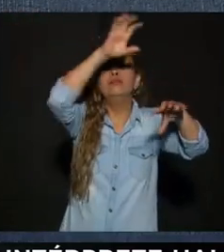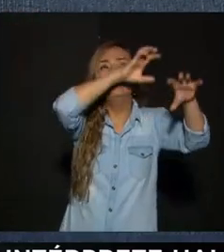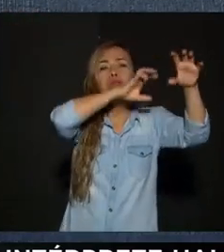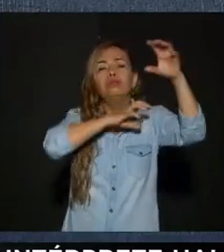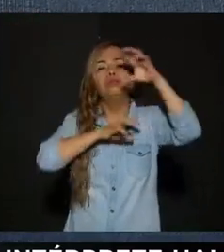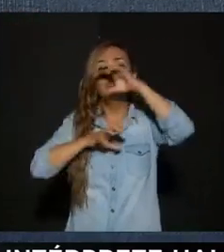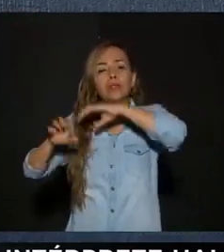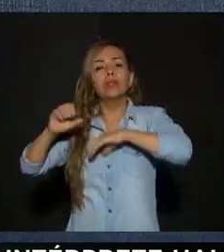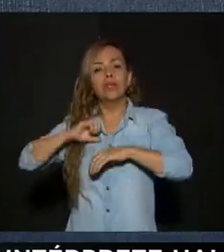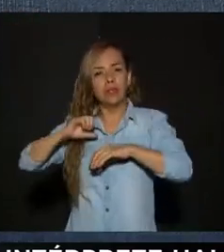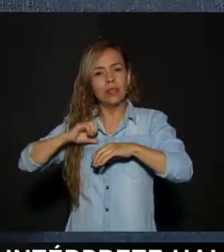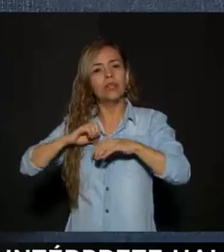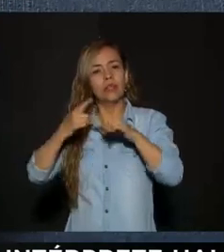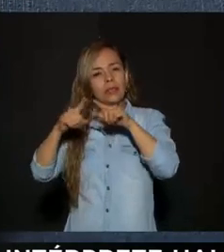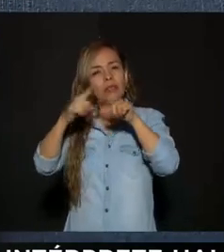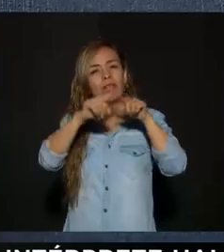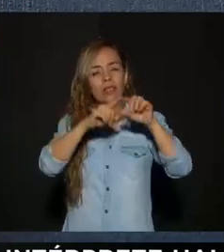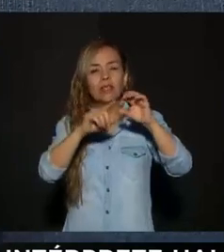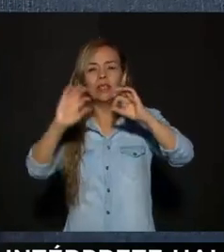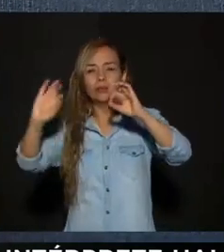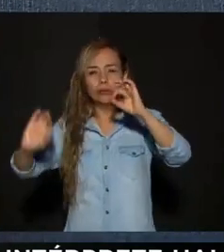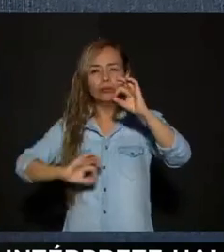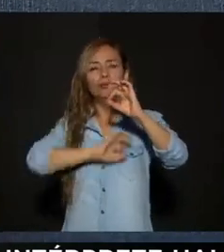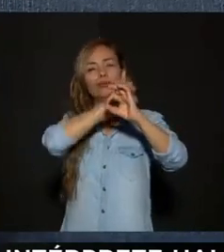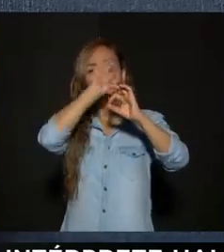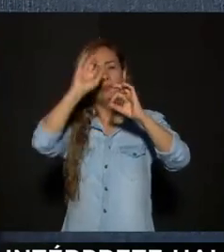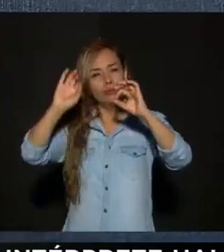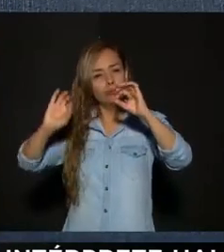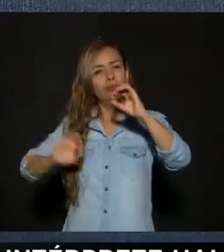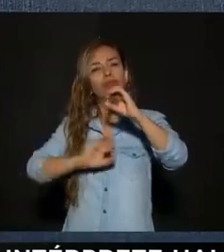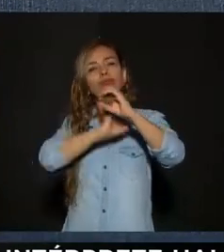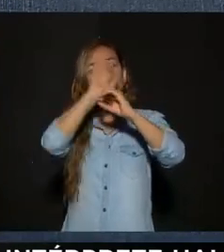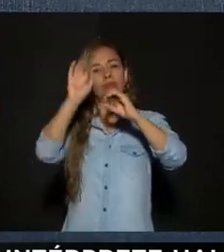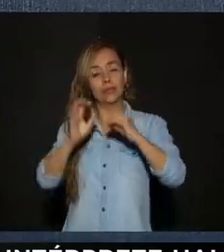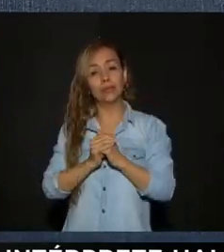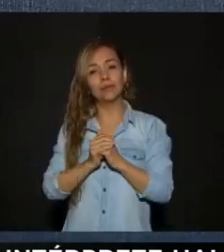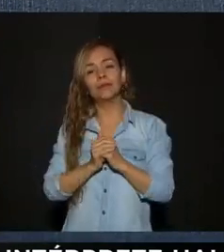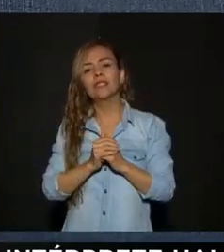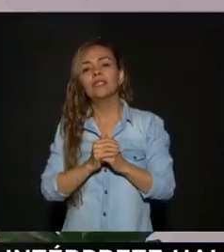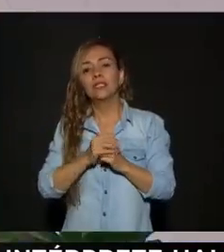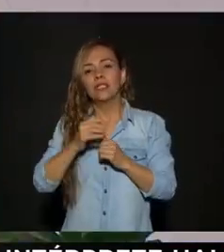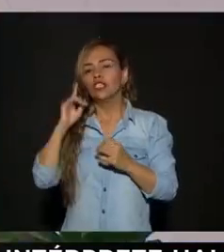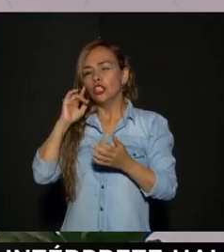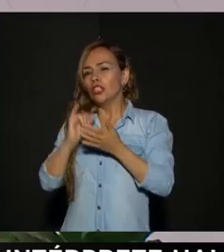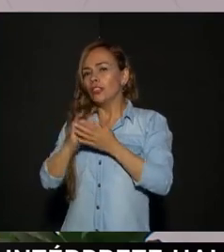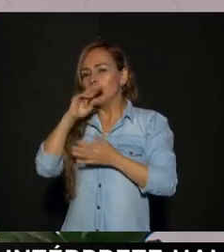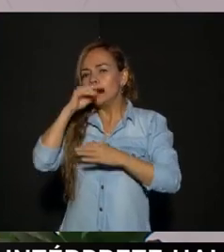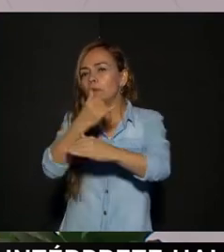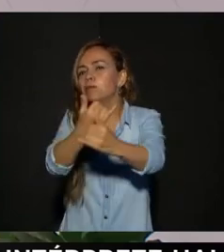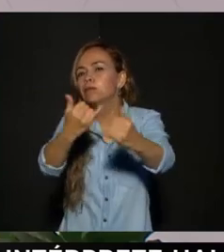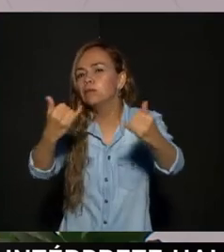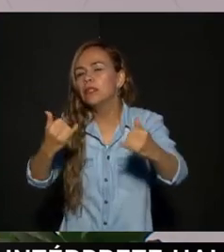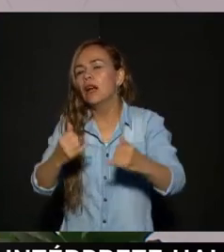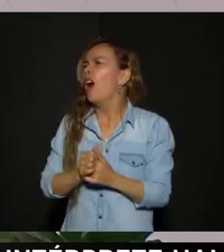que por ahí van rondando, tienen diferentes tamaños. Entonces, estamos listos. Bueno, ya están los niños preguntándose, una roca que